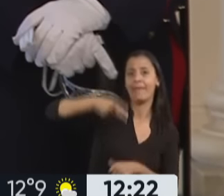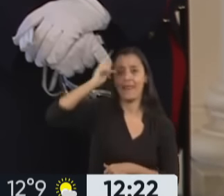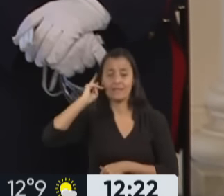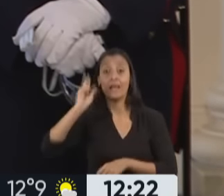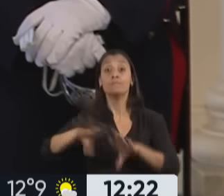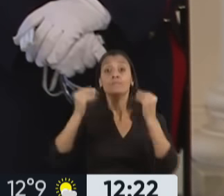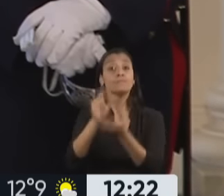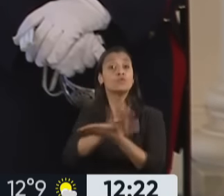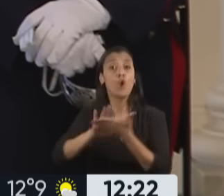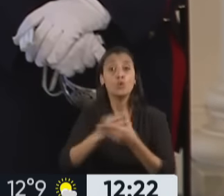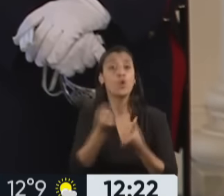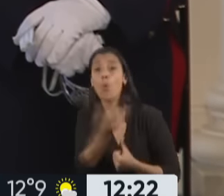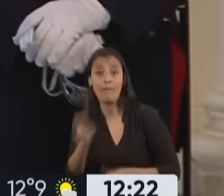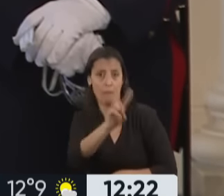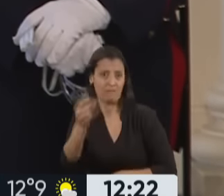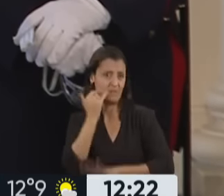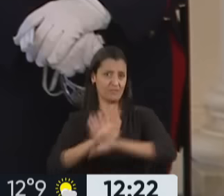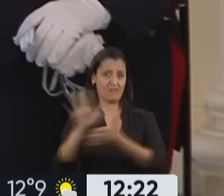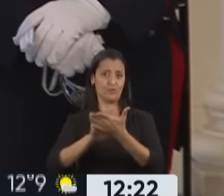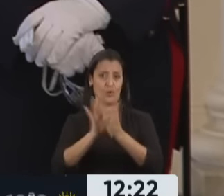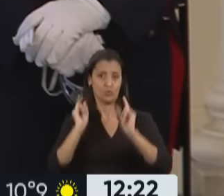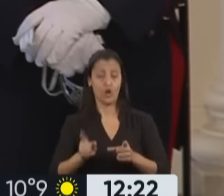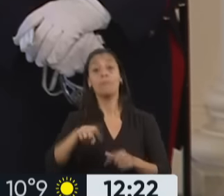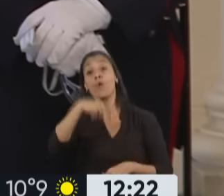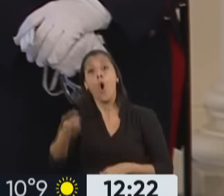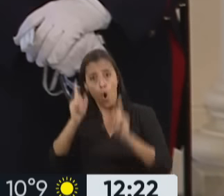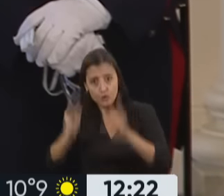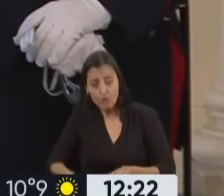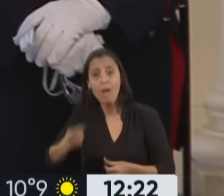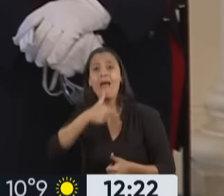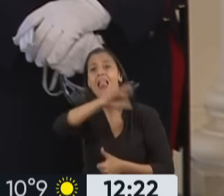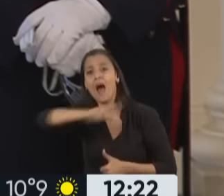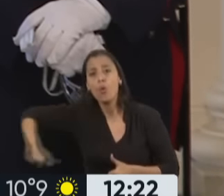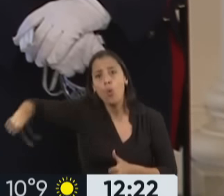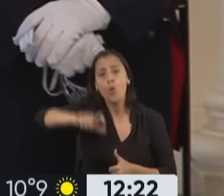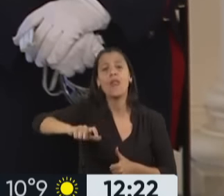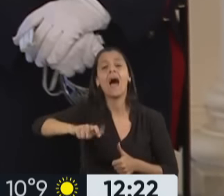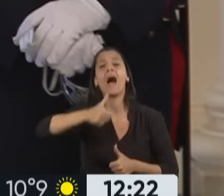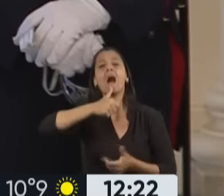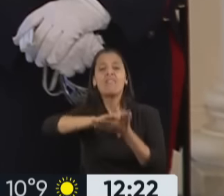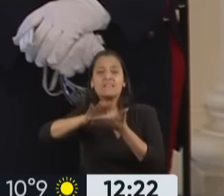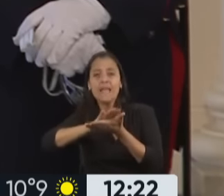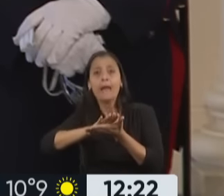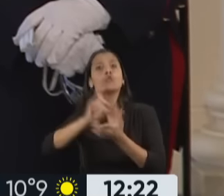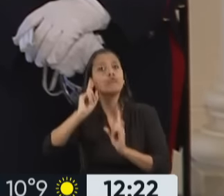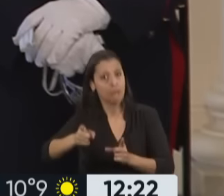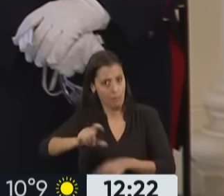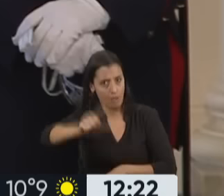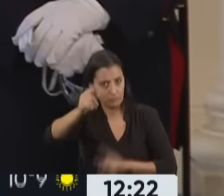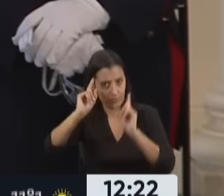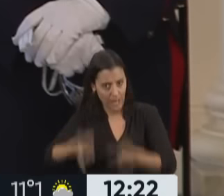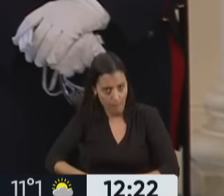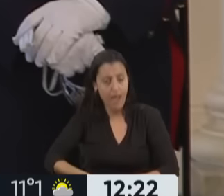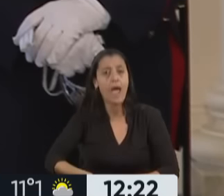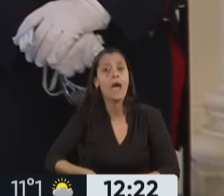22 en vía directa. Otro, el de Laguna del Desierto, lo ganamos por un arbitraje, debe ser de los pocos arbitrajes